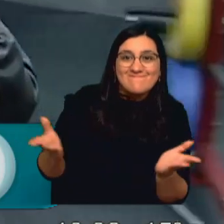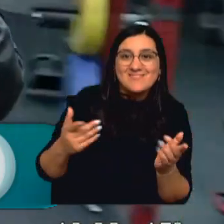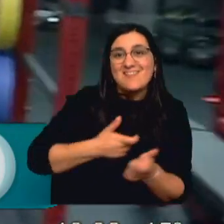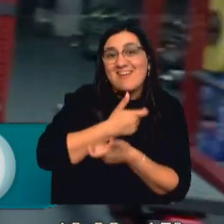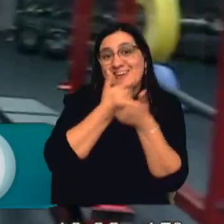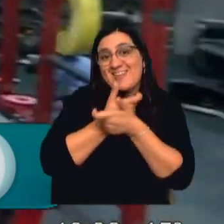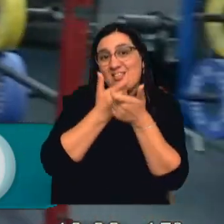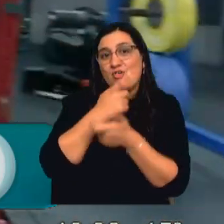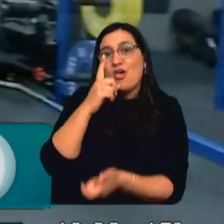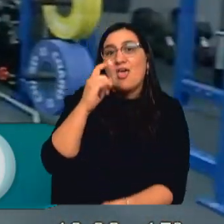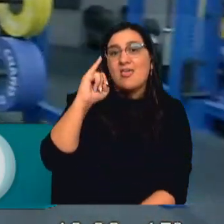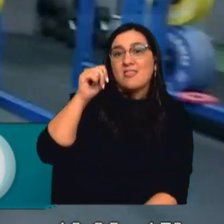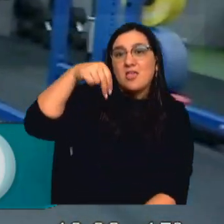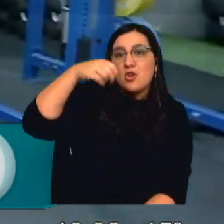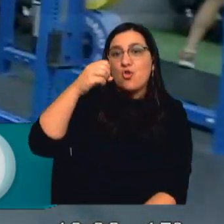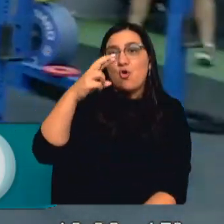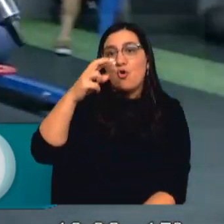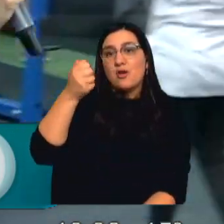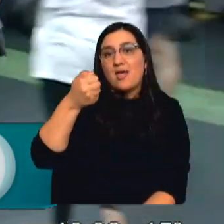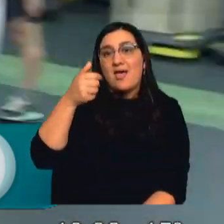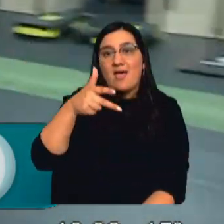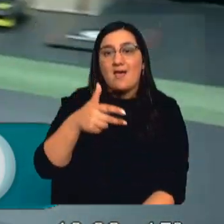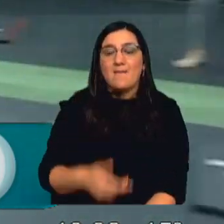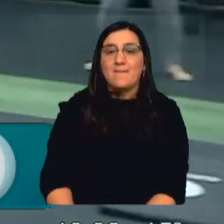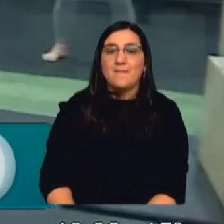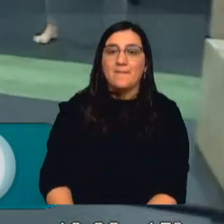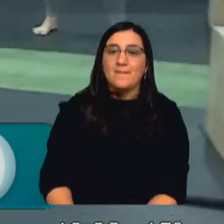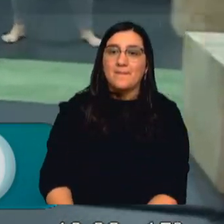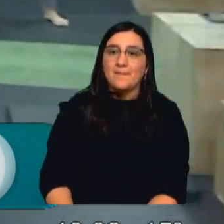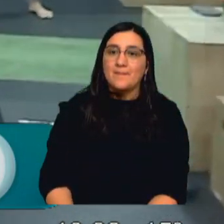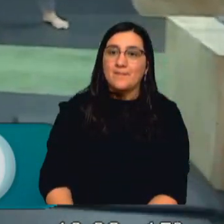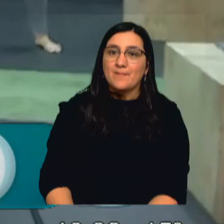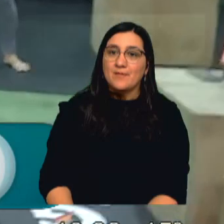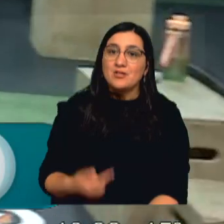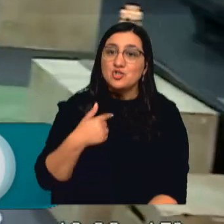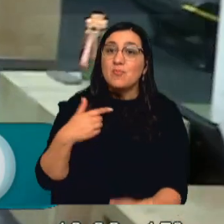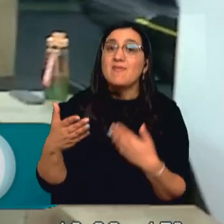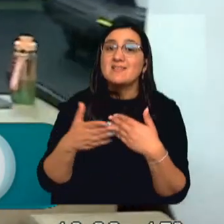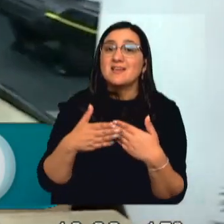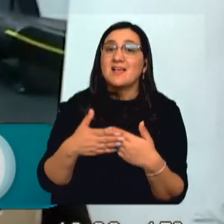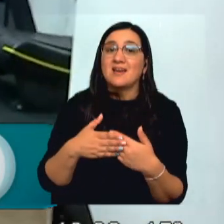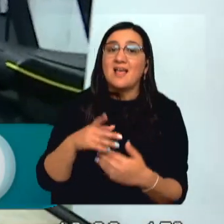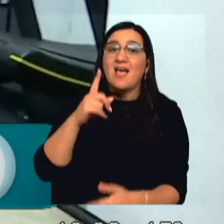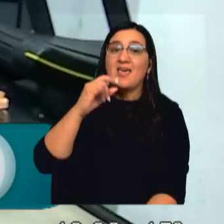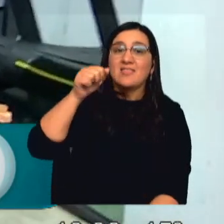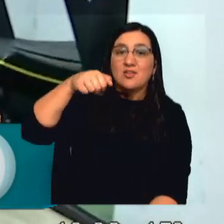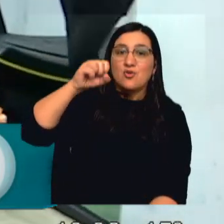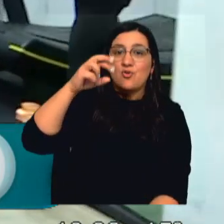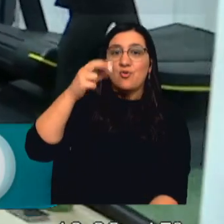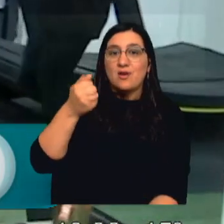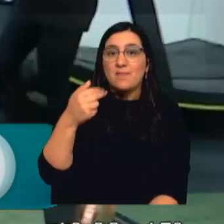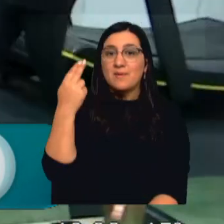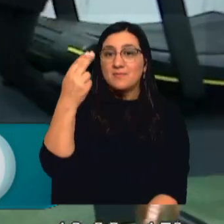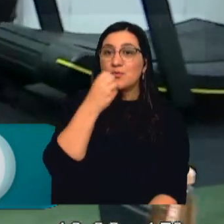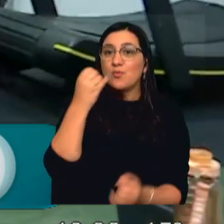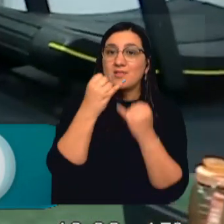Dinora se llama. Dinora. ¿Me acerca? ¿La podré molestar? Yo me voy a arrimar a Dinora, que me dijeron. Permiso, buen